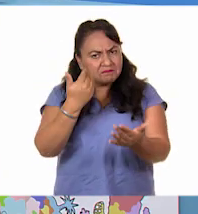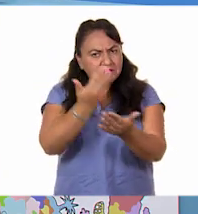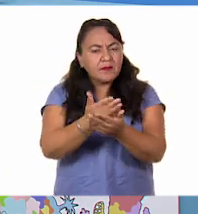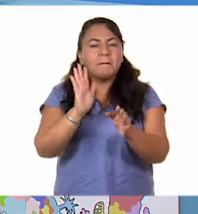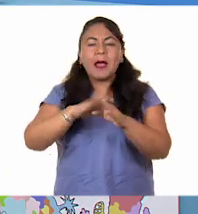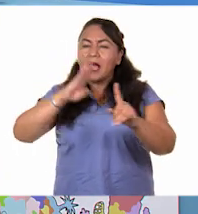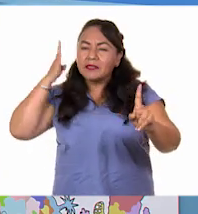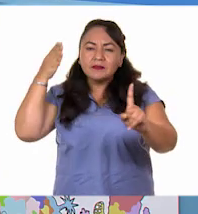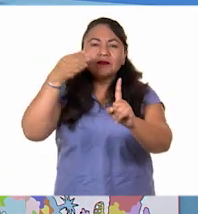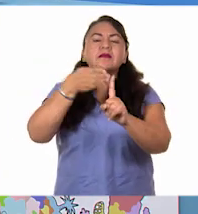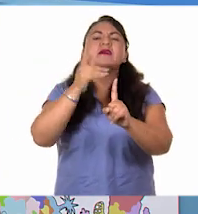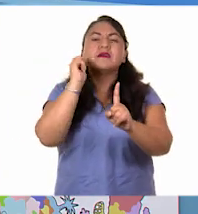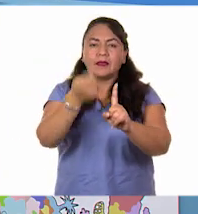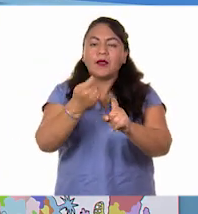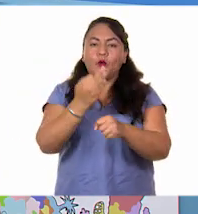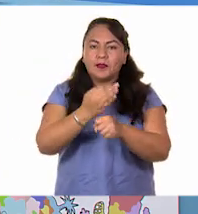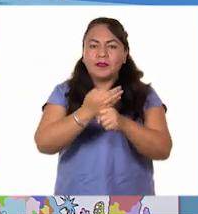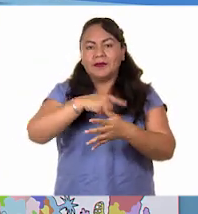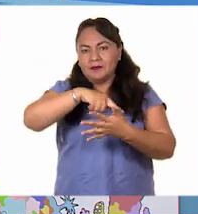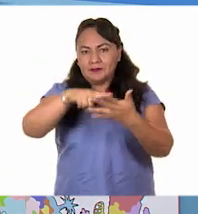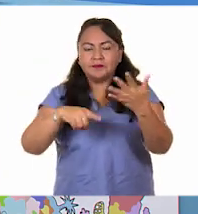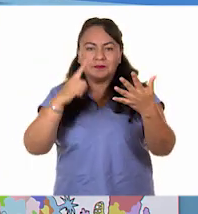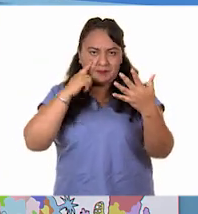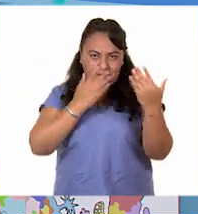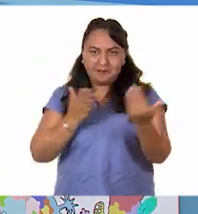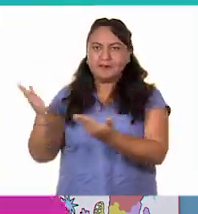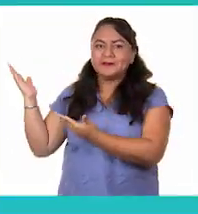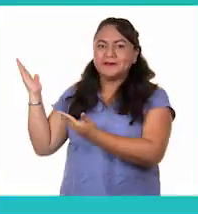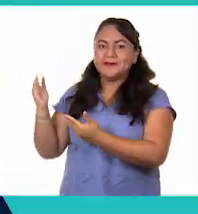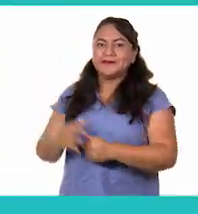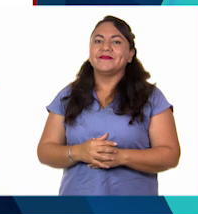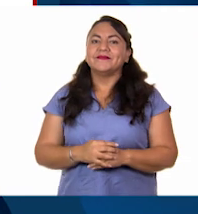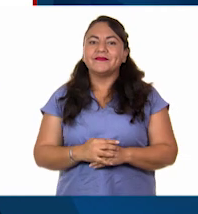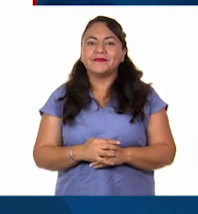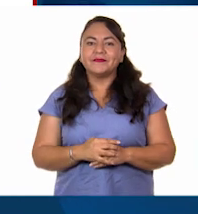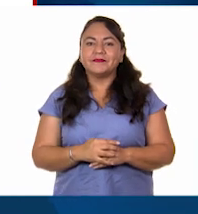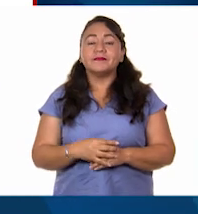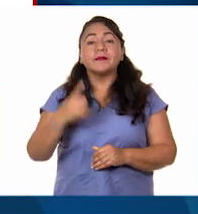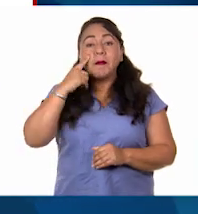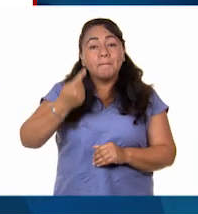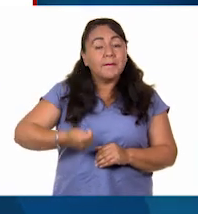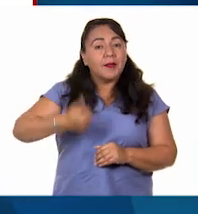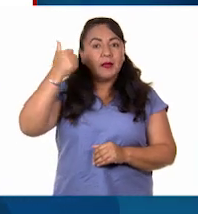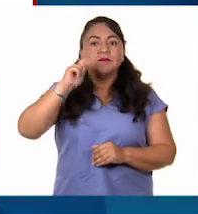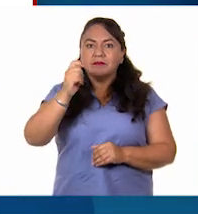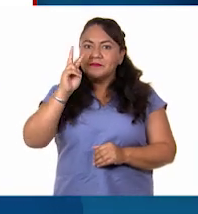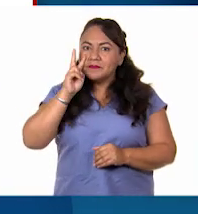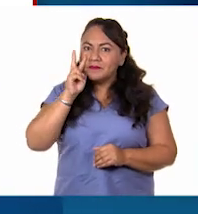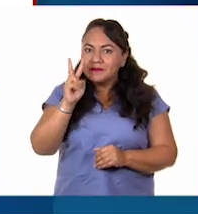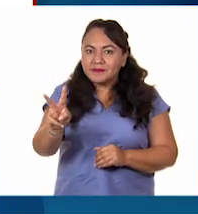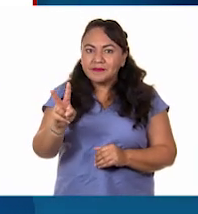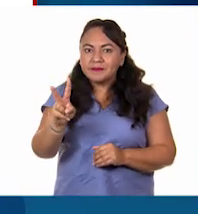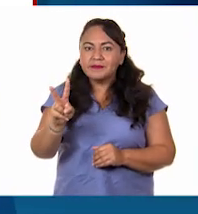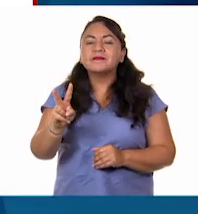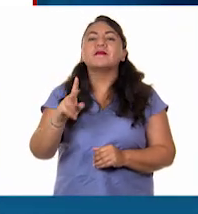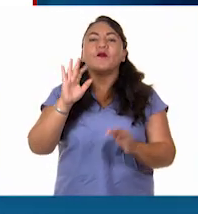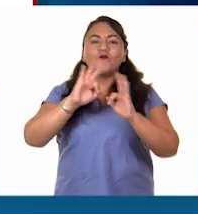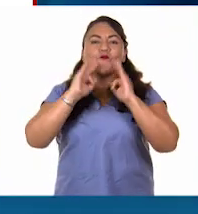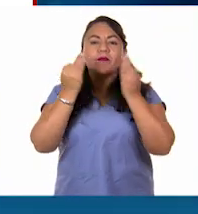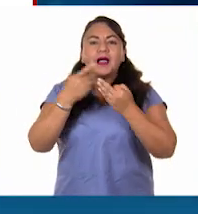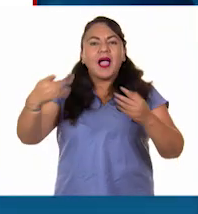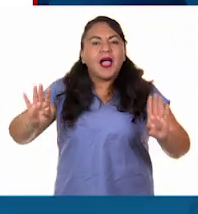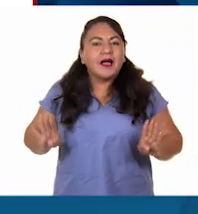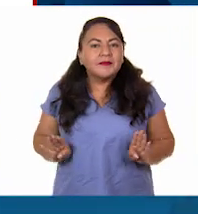centrar la atención en los siguientes elementos. Vamos a verlos. Un primer elemento que debemos tomar en cuenta es la forma